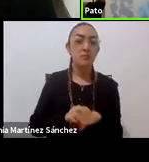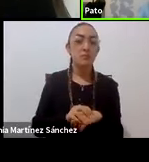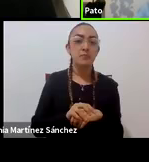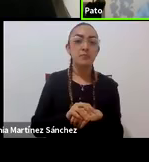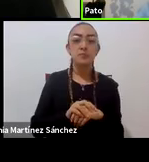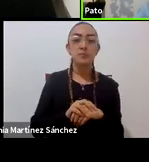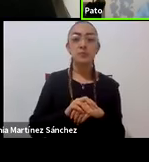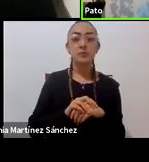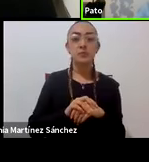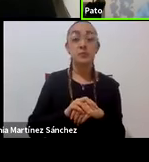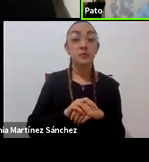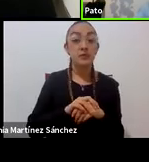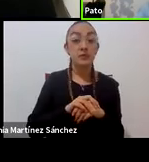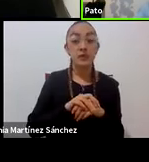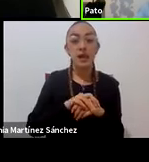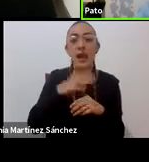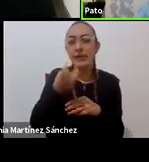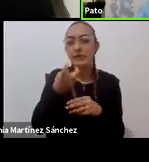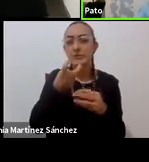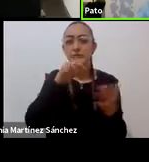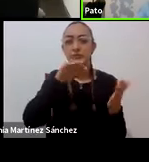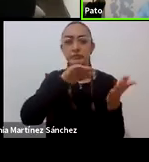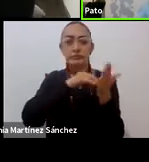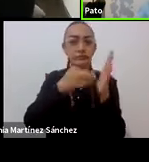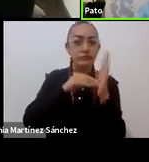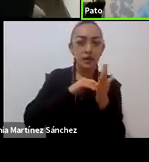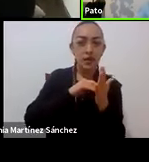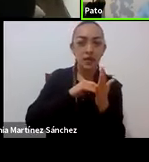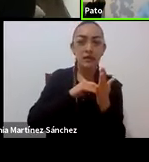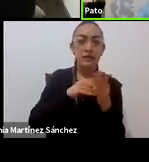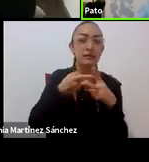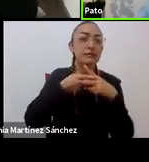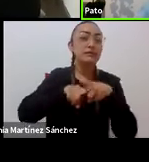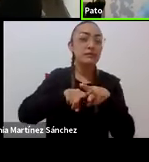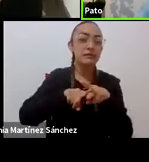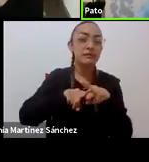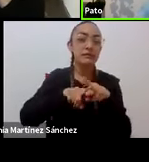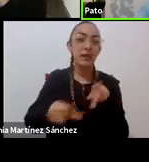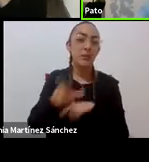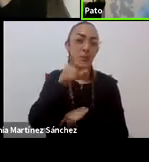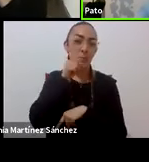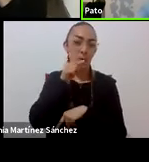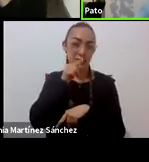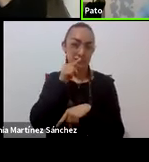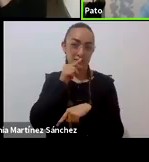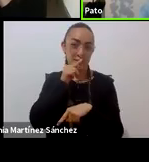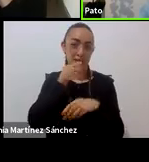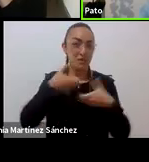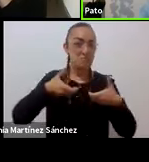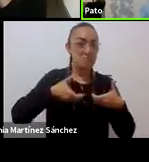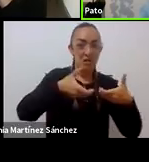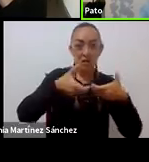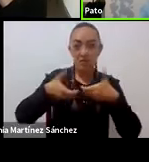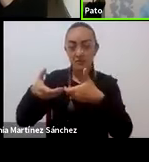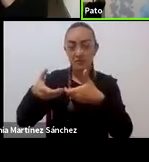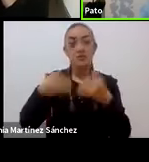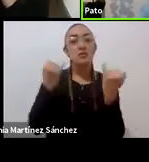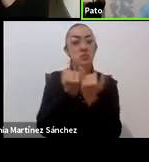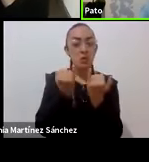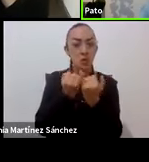olvidar, la estrategia nace con las policías de cuadrantes y con las asambleas de seguridad